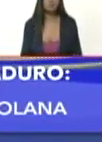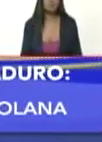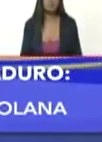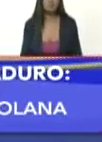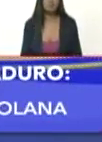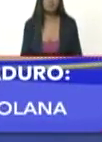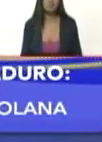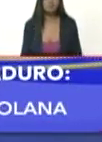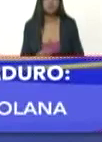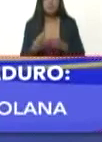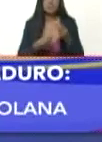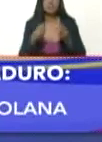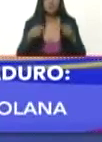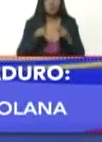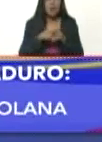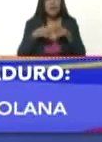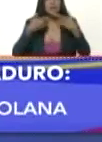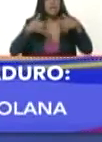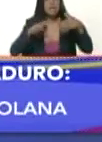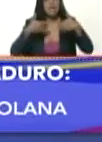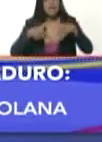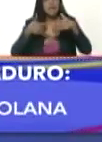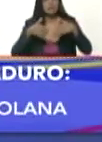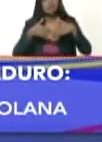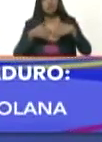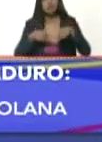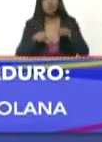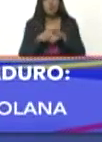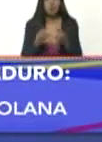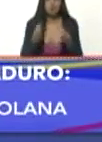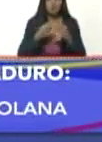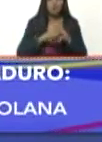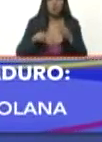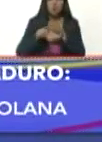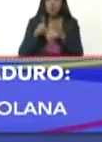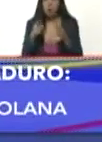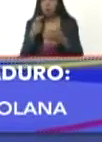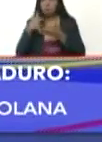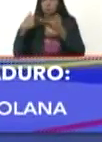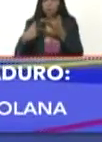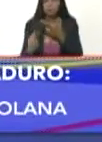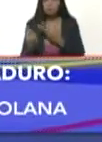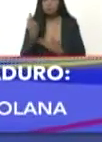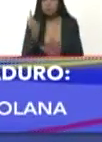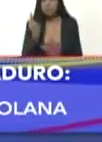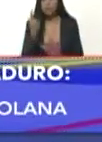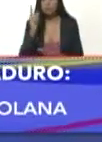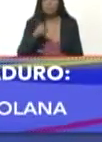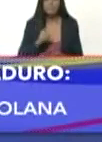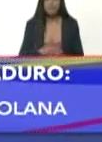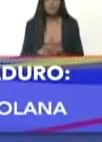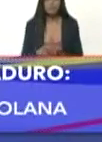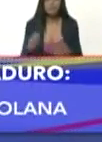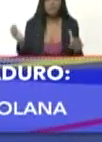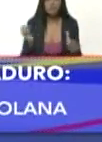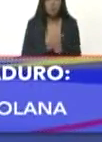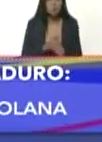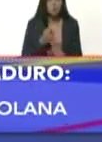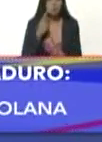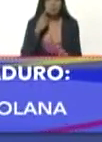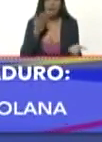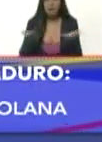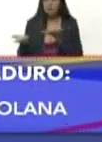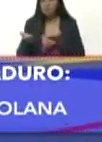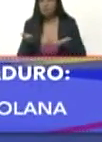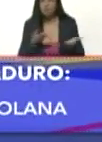para formar un ejército, para conformar sus recursos, para conseguir sus logísticas,